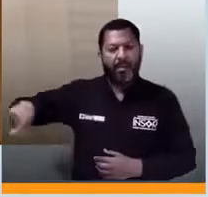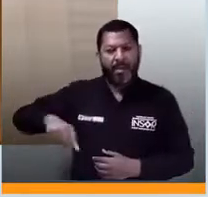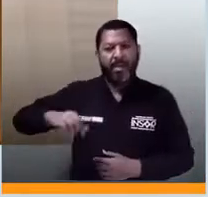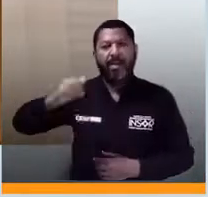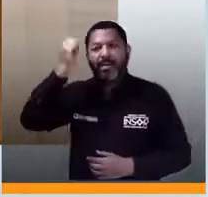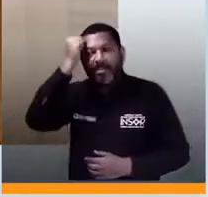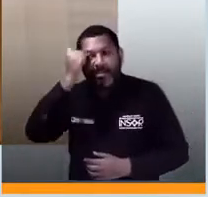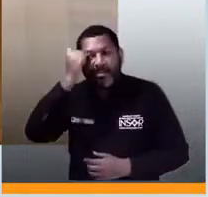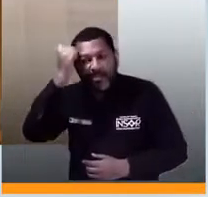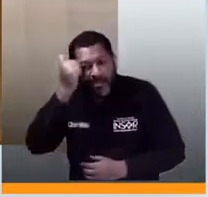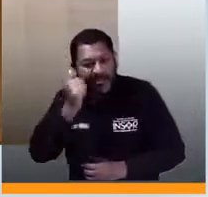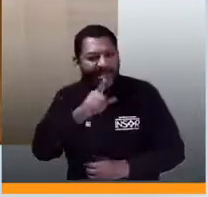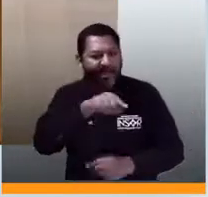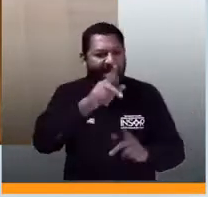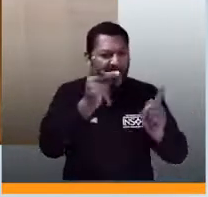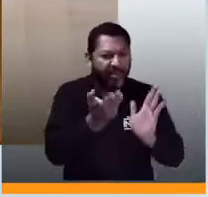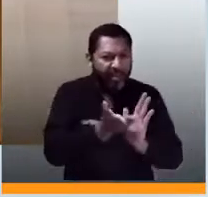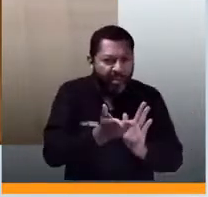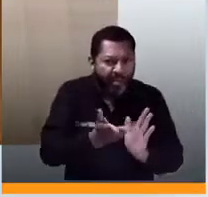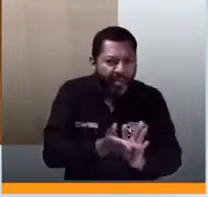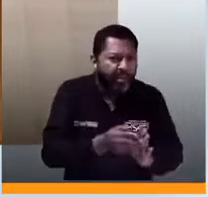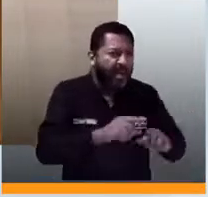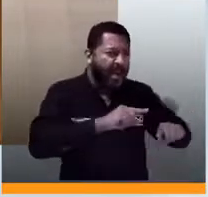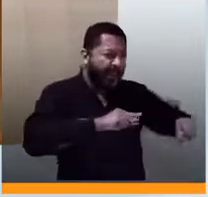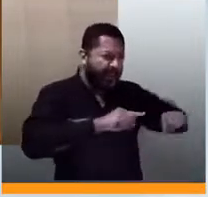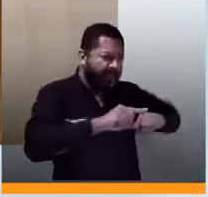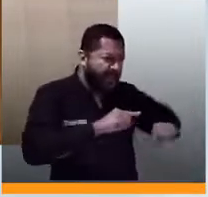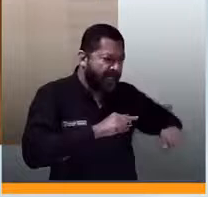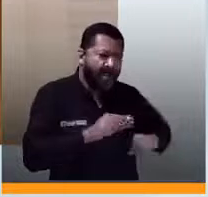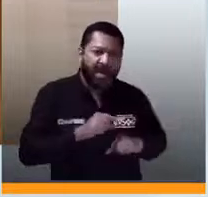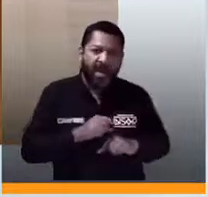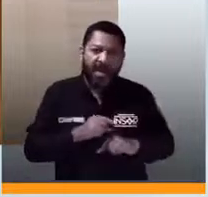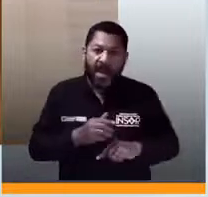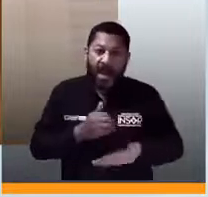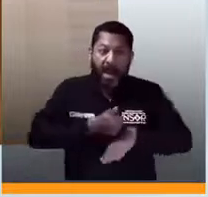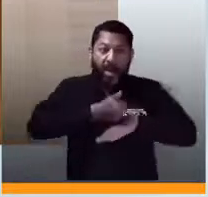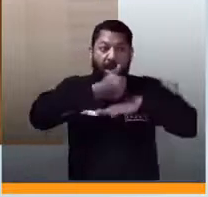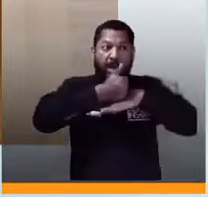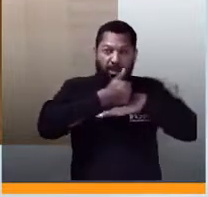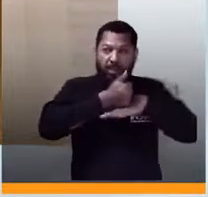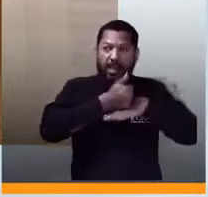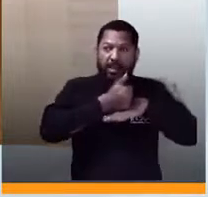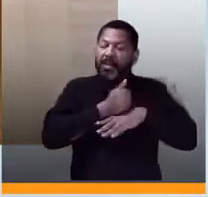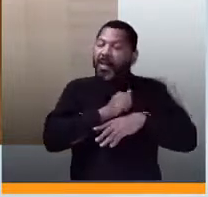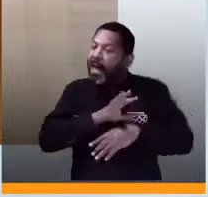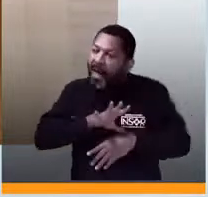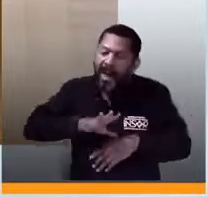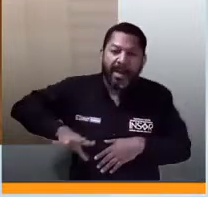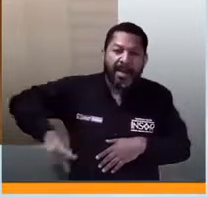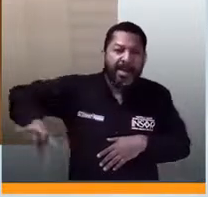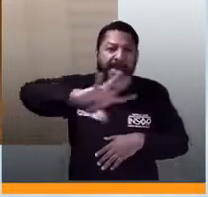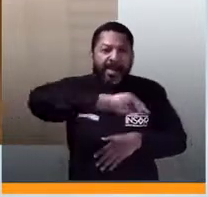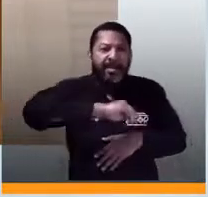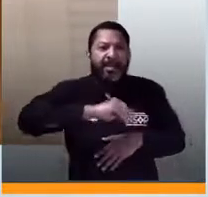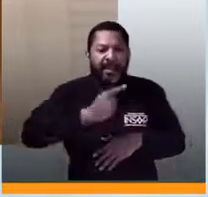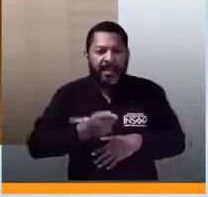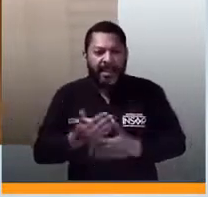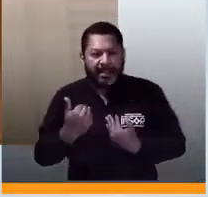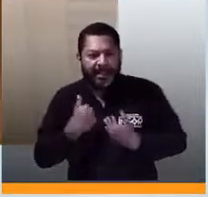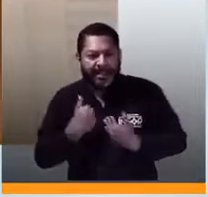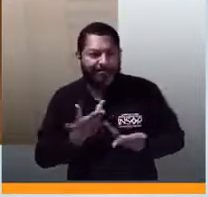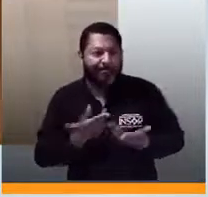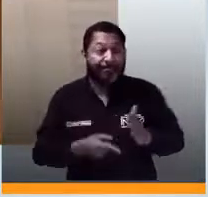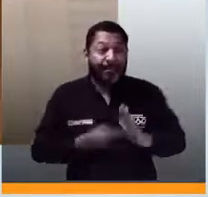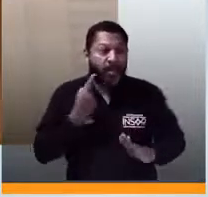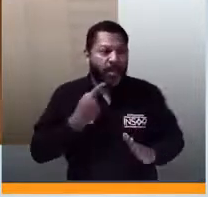nuestros docentes, a los estudiantes, a los administrativos, a los rectores que siempre ponen la